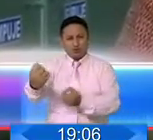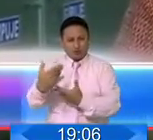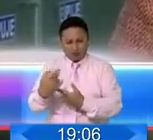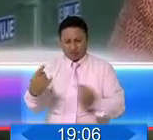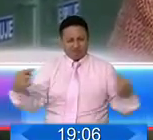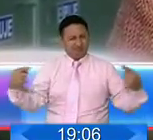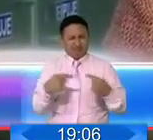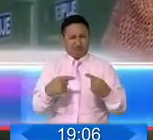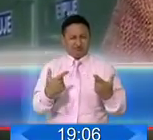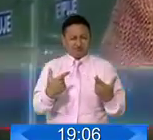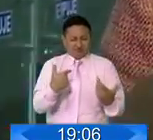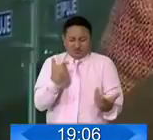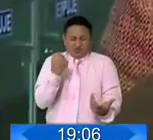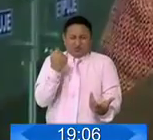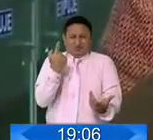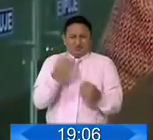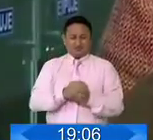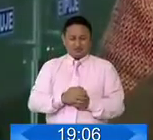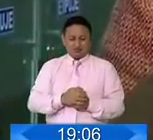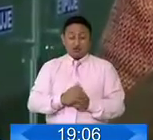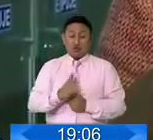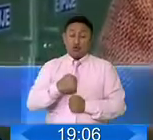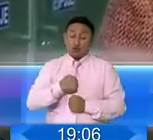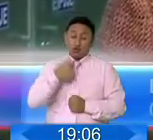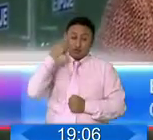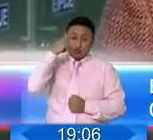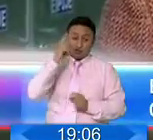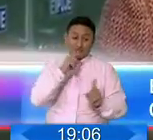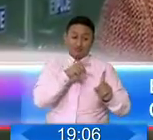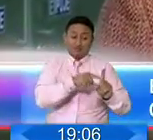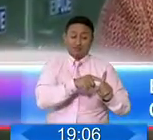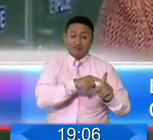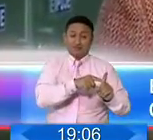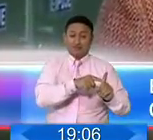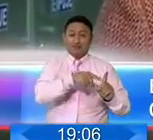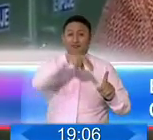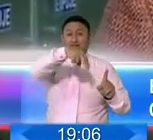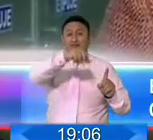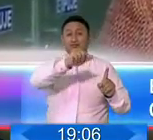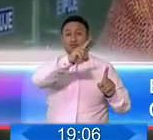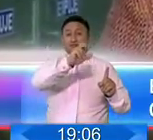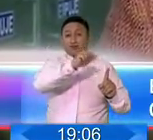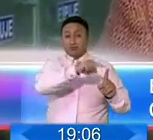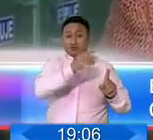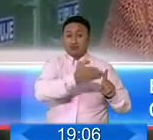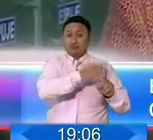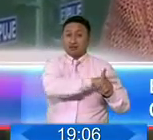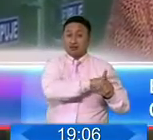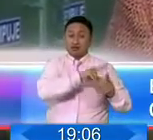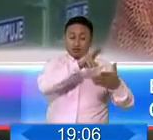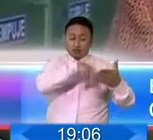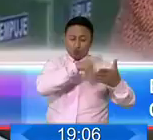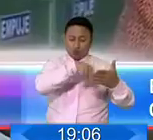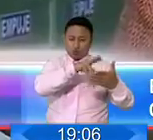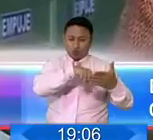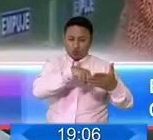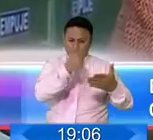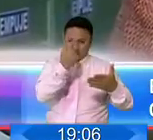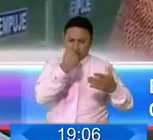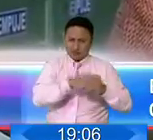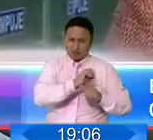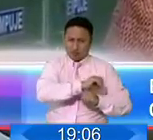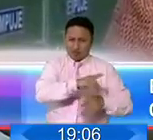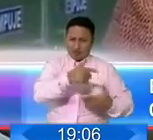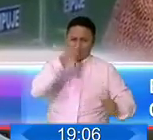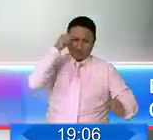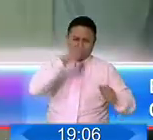totalmente desconcertante. Yo creo que el señor tendría que leer toda la documentación para que se ponga al día y refrescar su